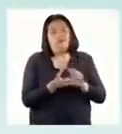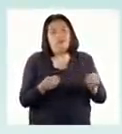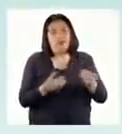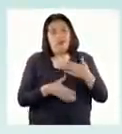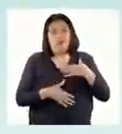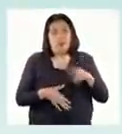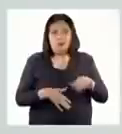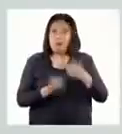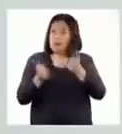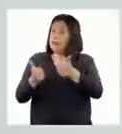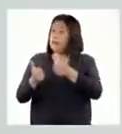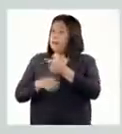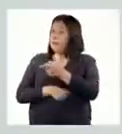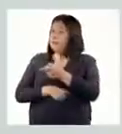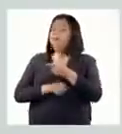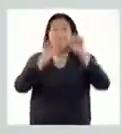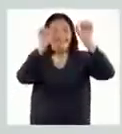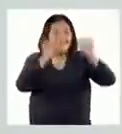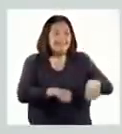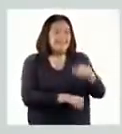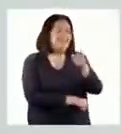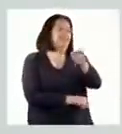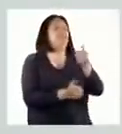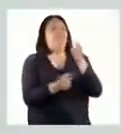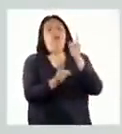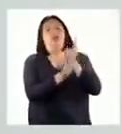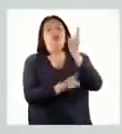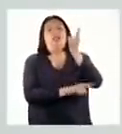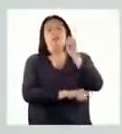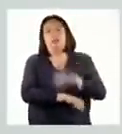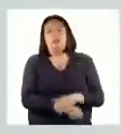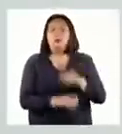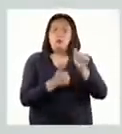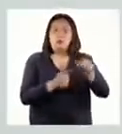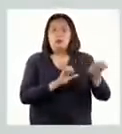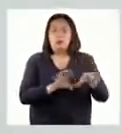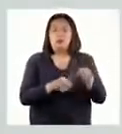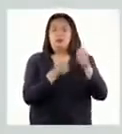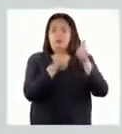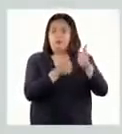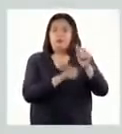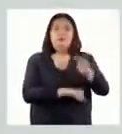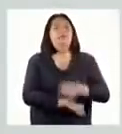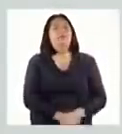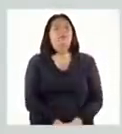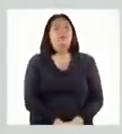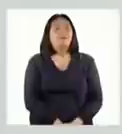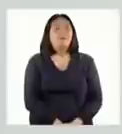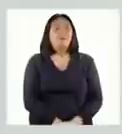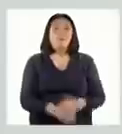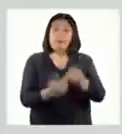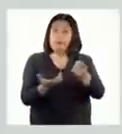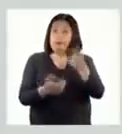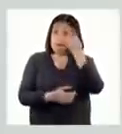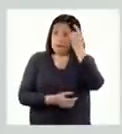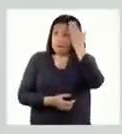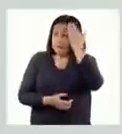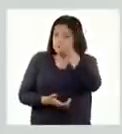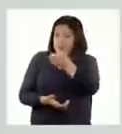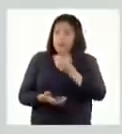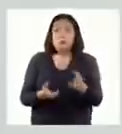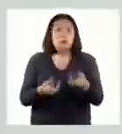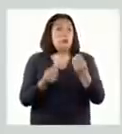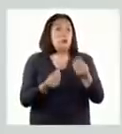descomponedores. ¿Está bien, profe? Claro que sí, Patricia. Lo hiciste muy bien. ¿Se dan cuenta